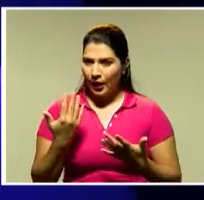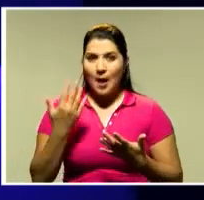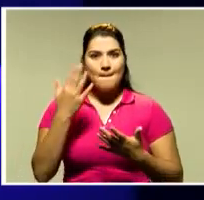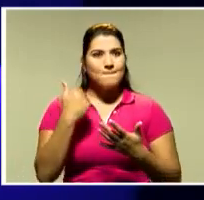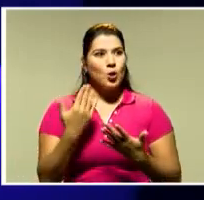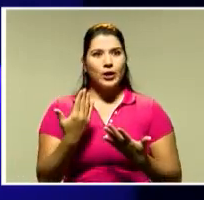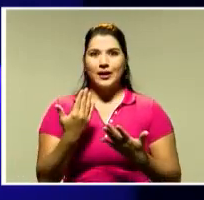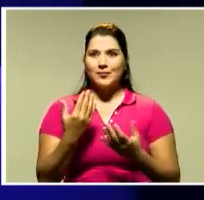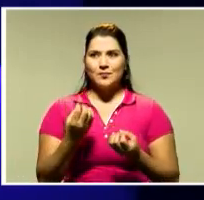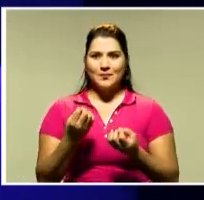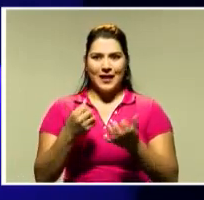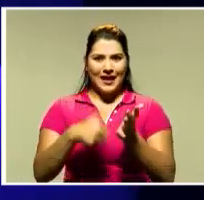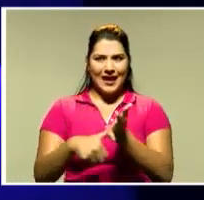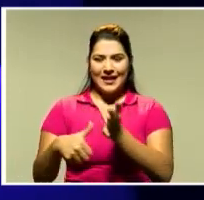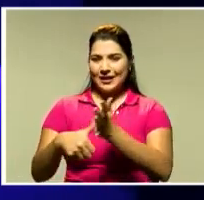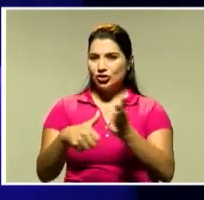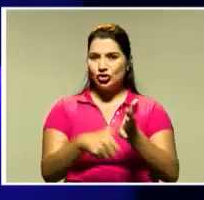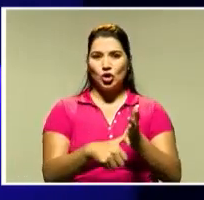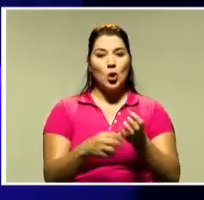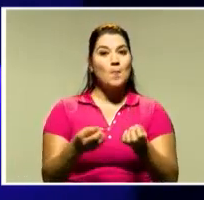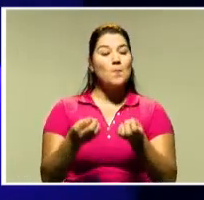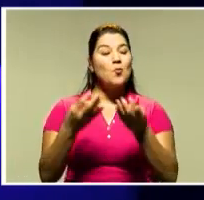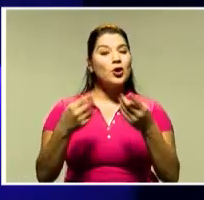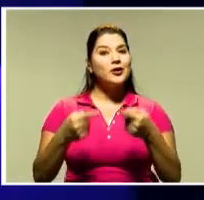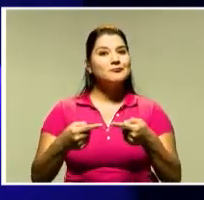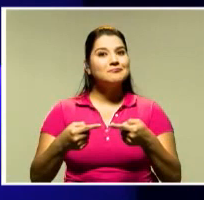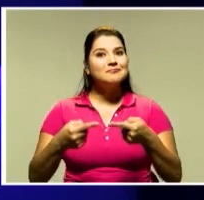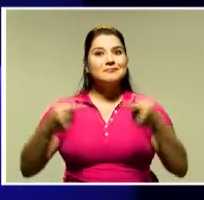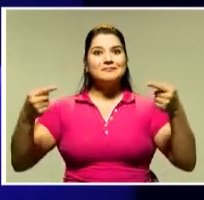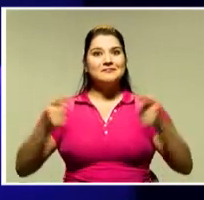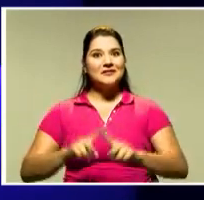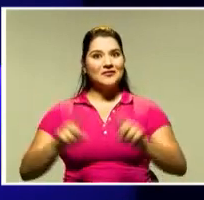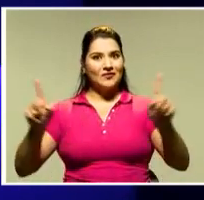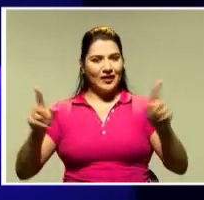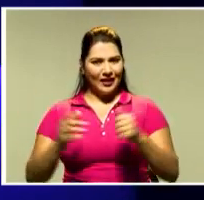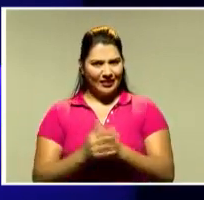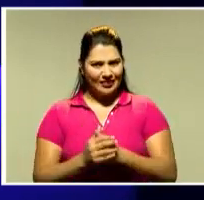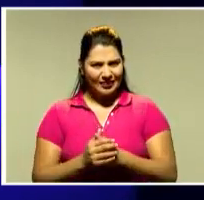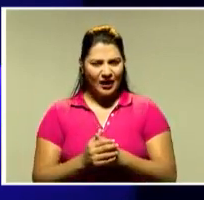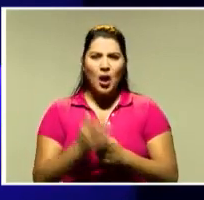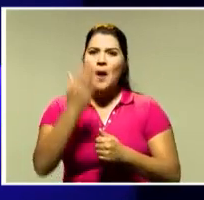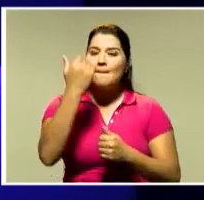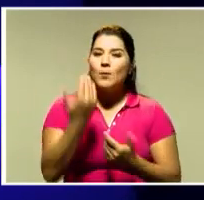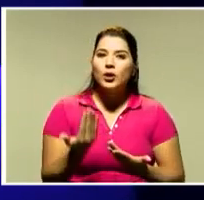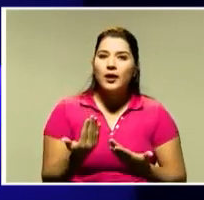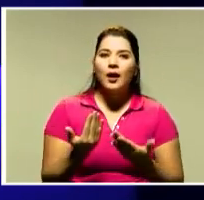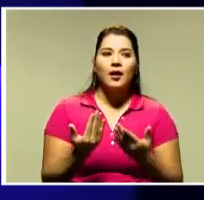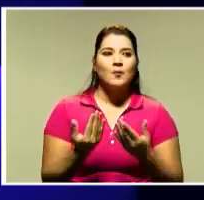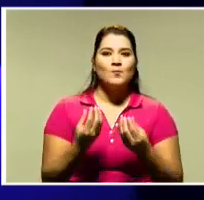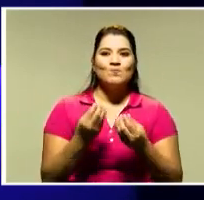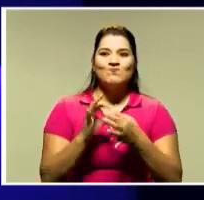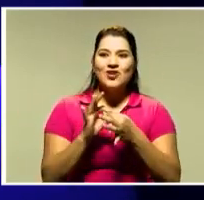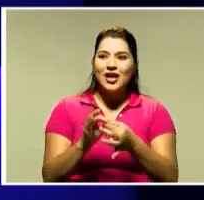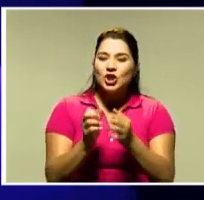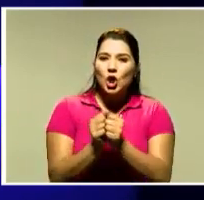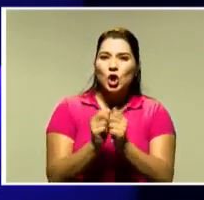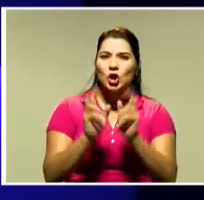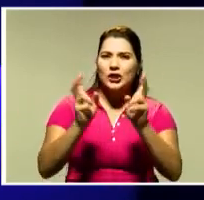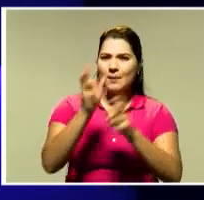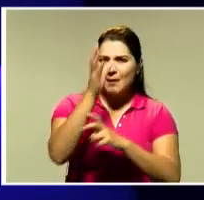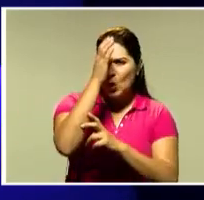completamente polarizada en términos culturales. El tema religioso y cultural fue un factor